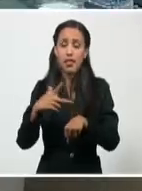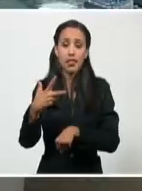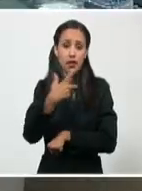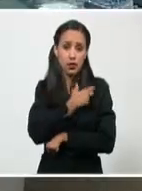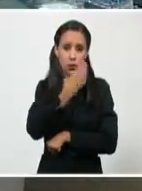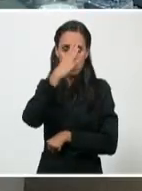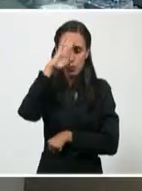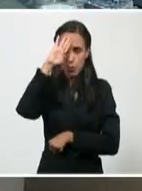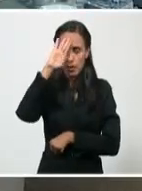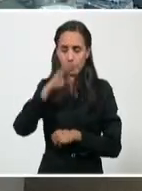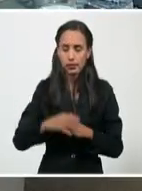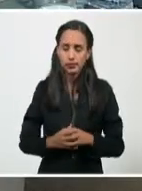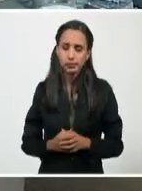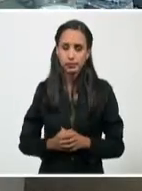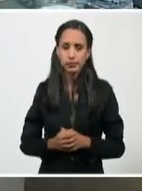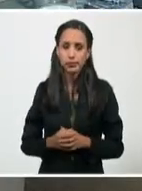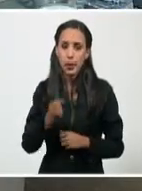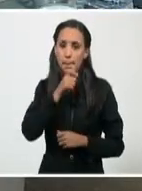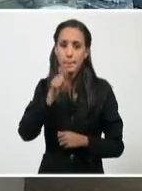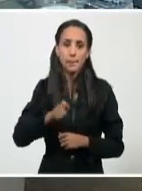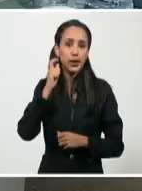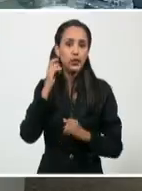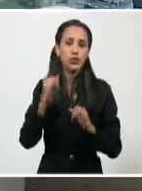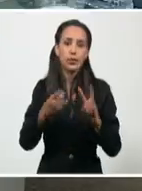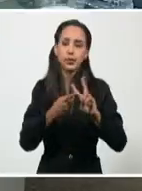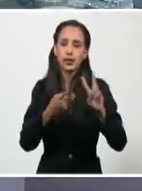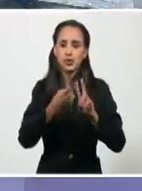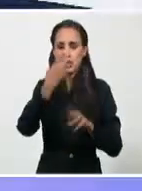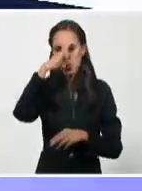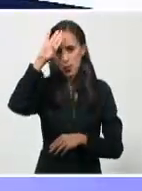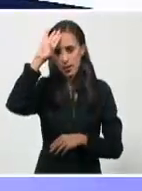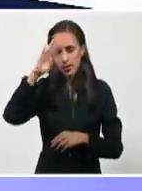Gisela García Rivero, Sistema Informativo de la Televisión Cubana.